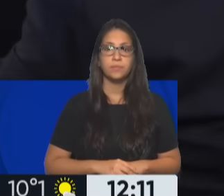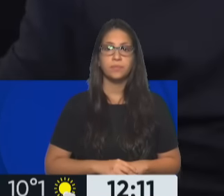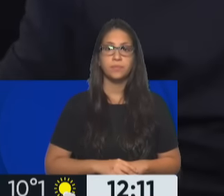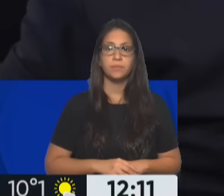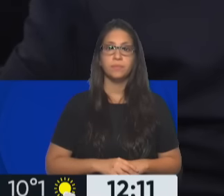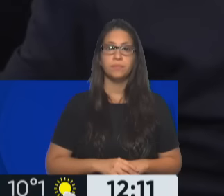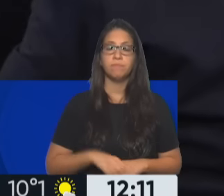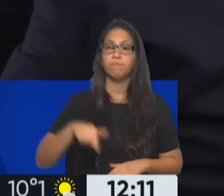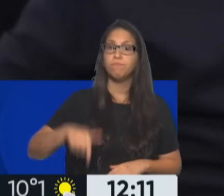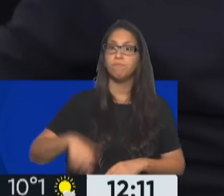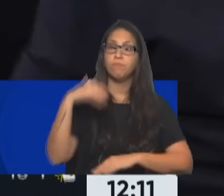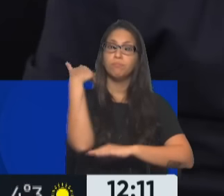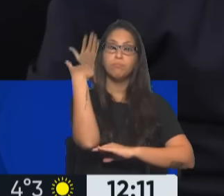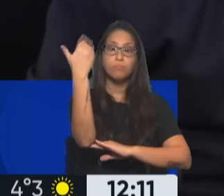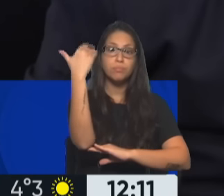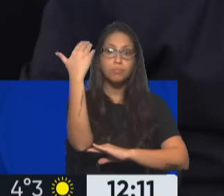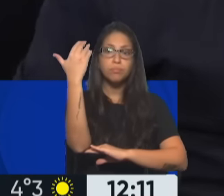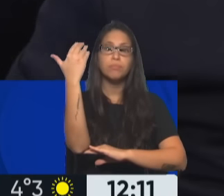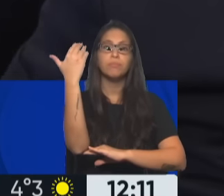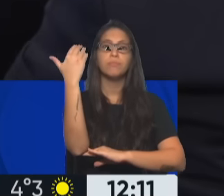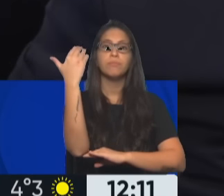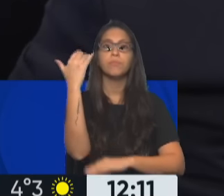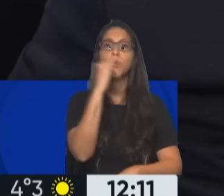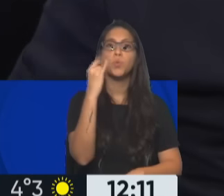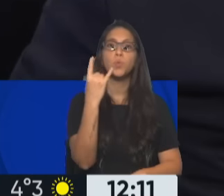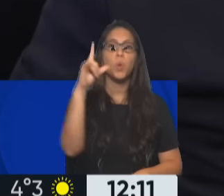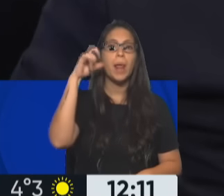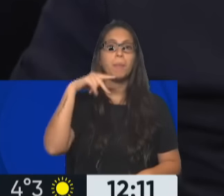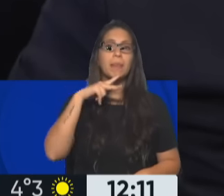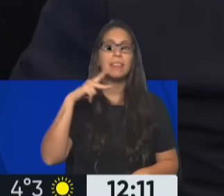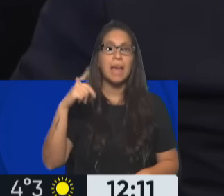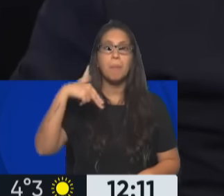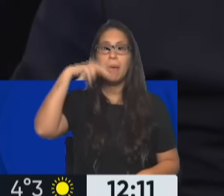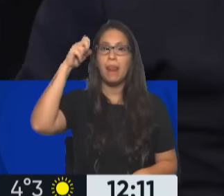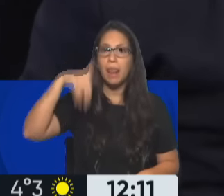Habla a continuación la señora Zulemita Menem.